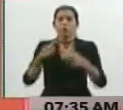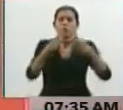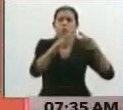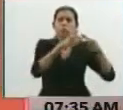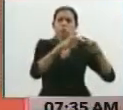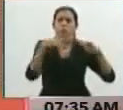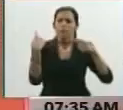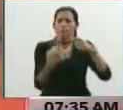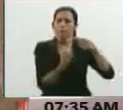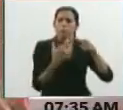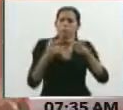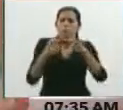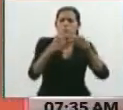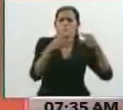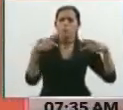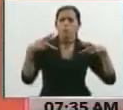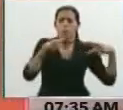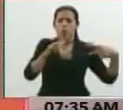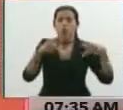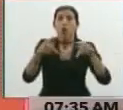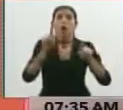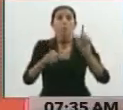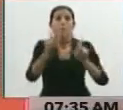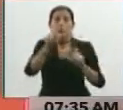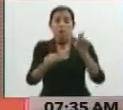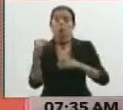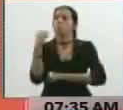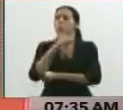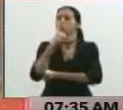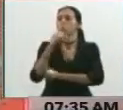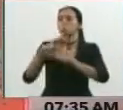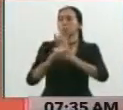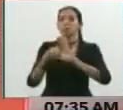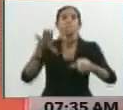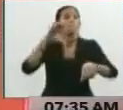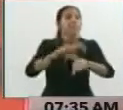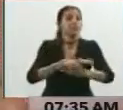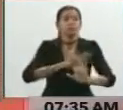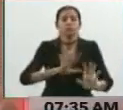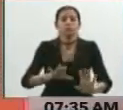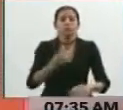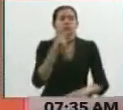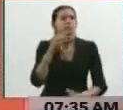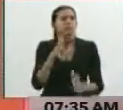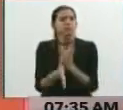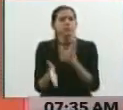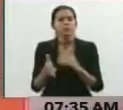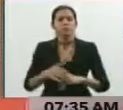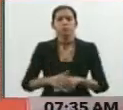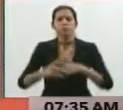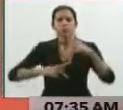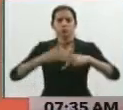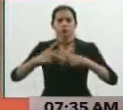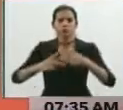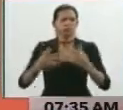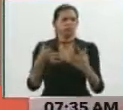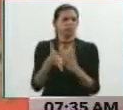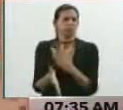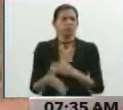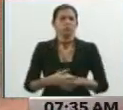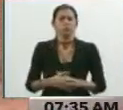inclusive personas aprendidas porque no le hicieron caso a esta legislación coyunturalmente a qué se debe todo este proceso de